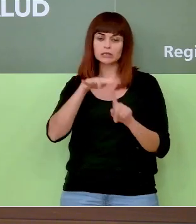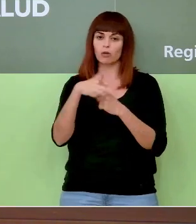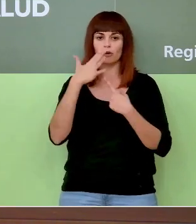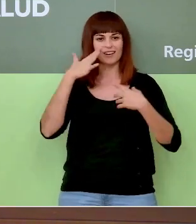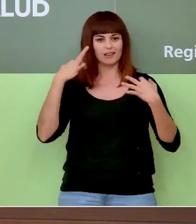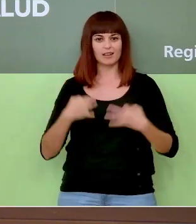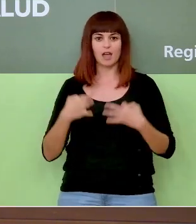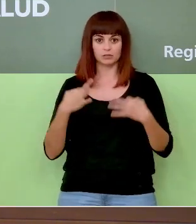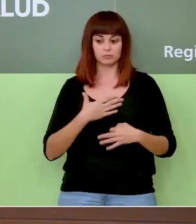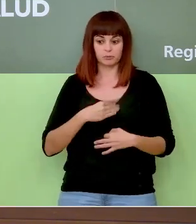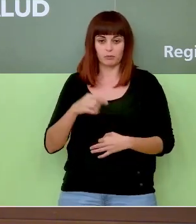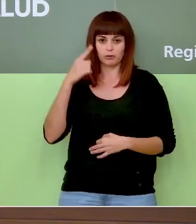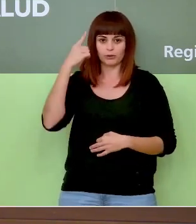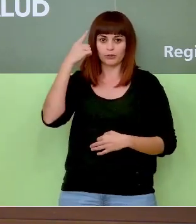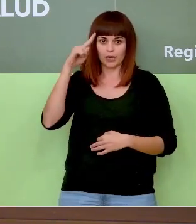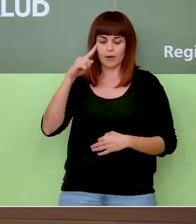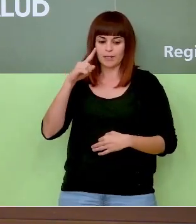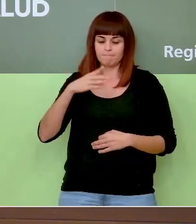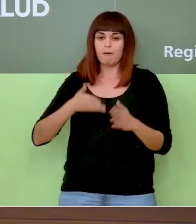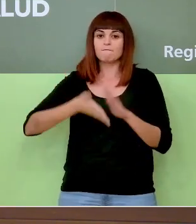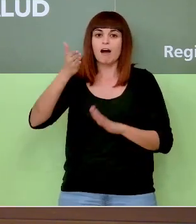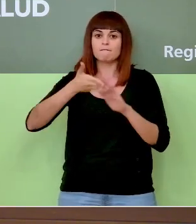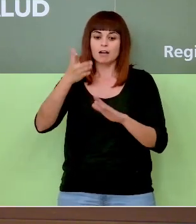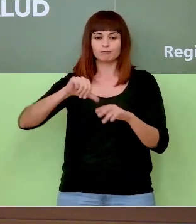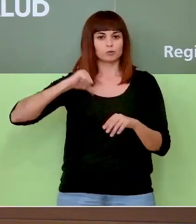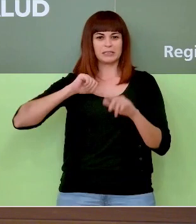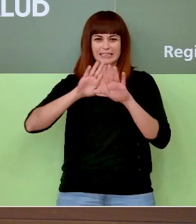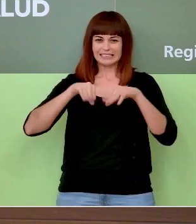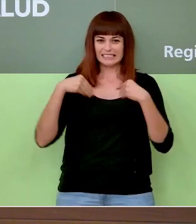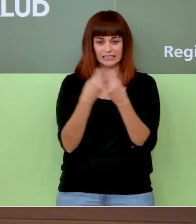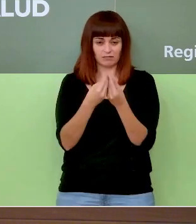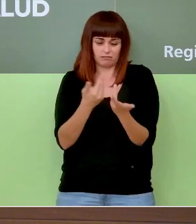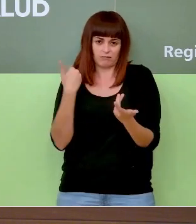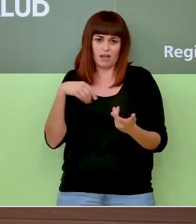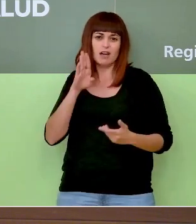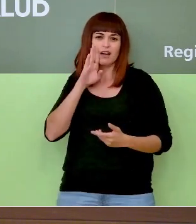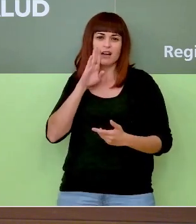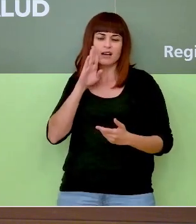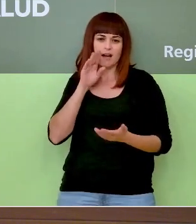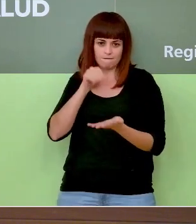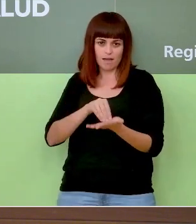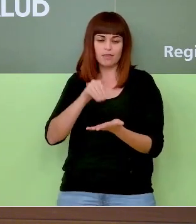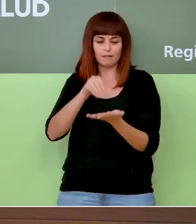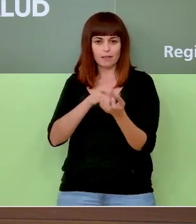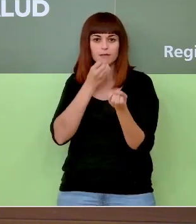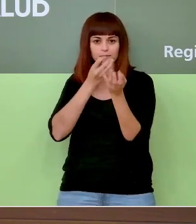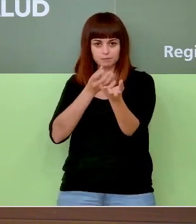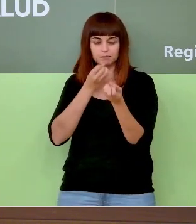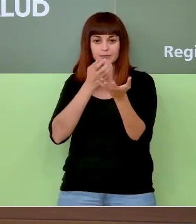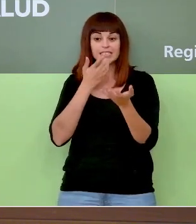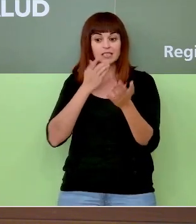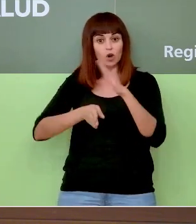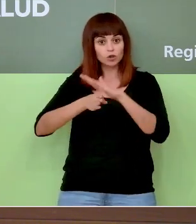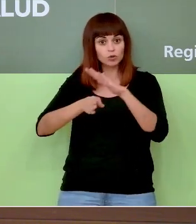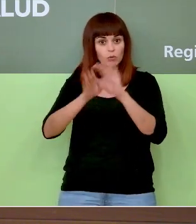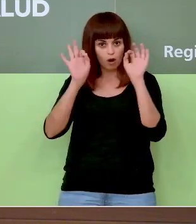la que se puede vislumbrar un posible colapso del sistema sanitario, como ya hemos comentado en varias ocasiones, si seguimos en